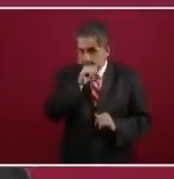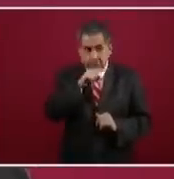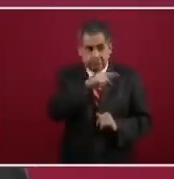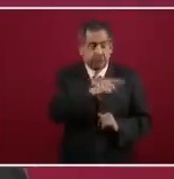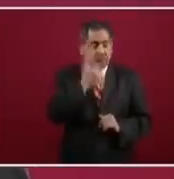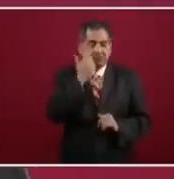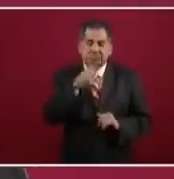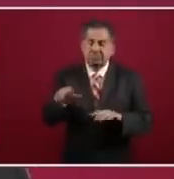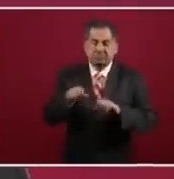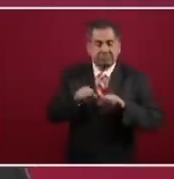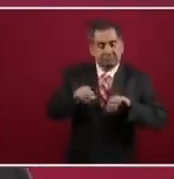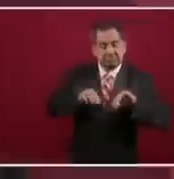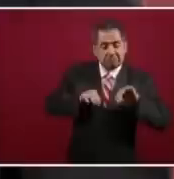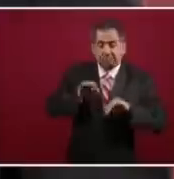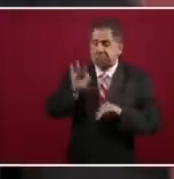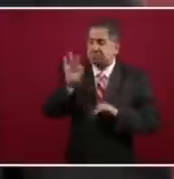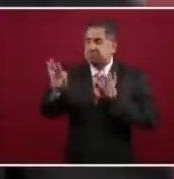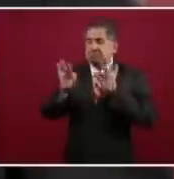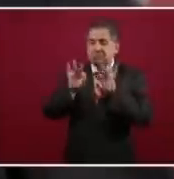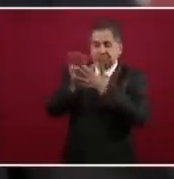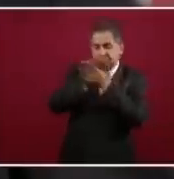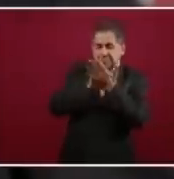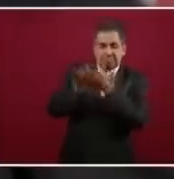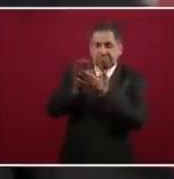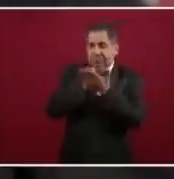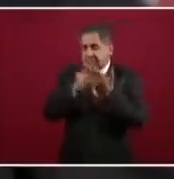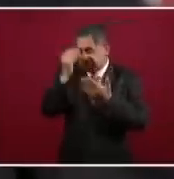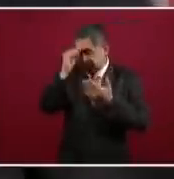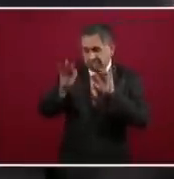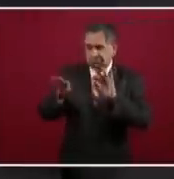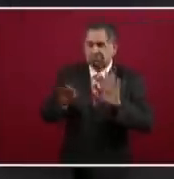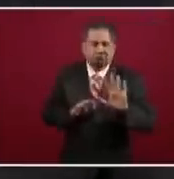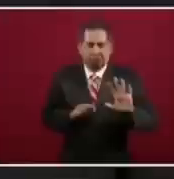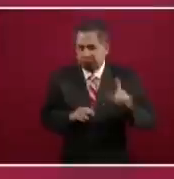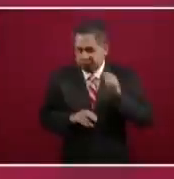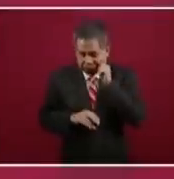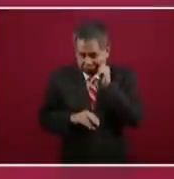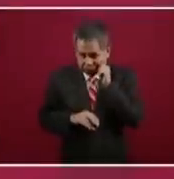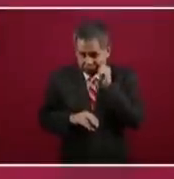para distorsionar información y todo pero